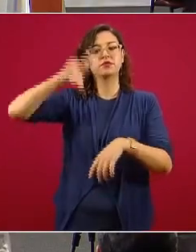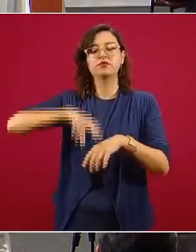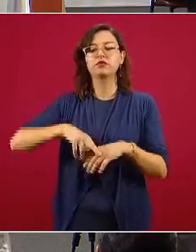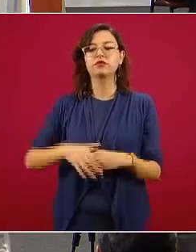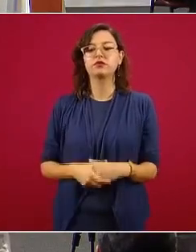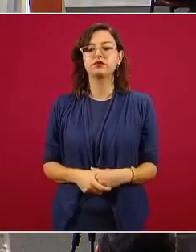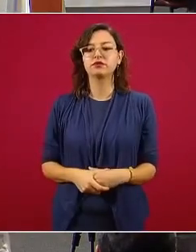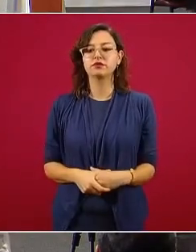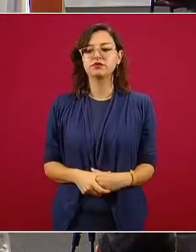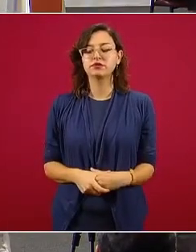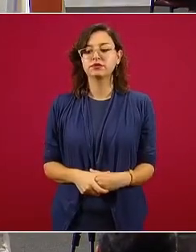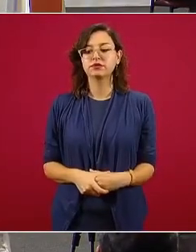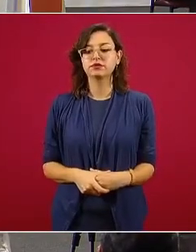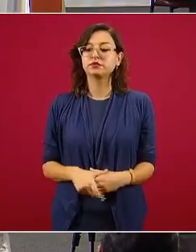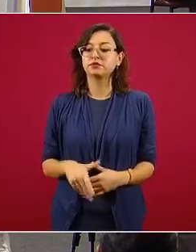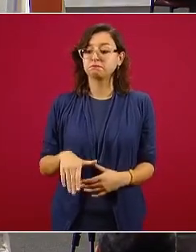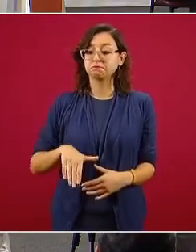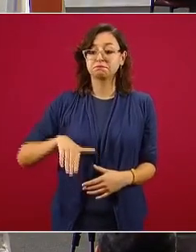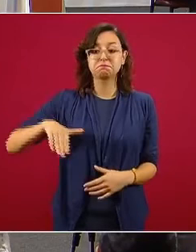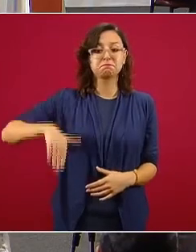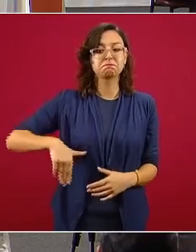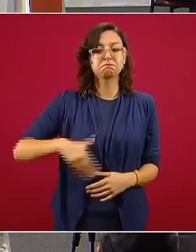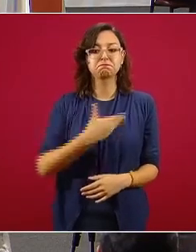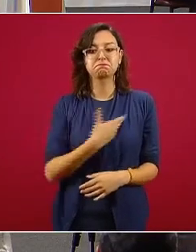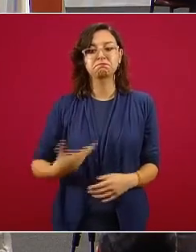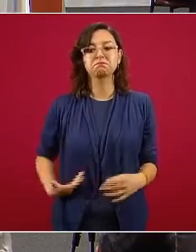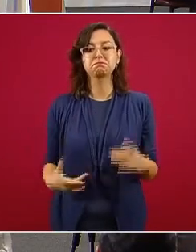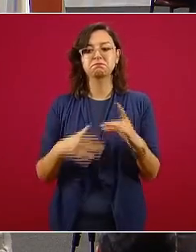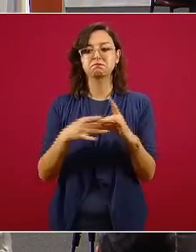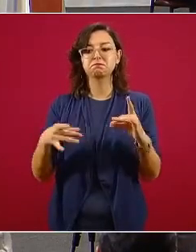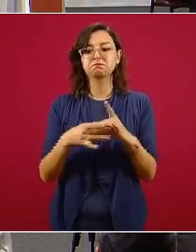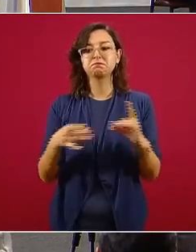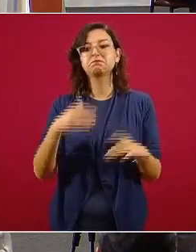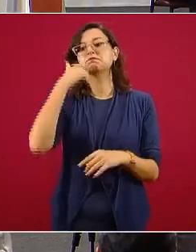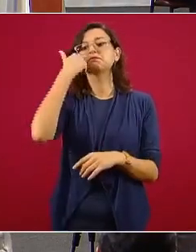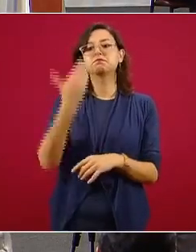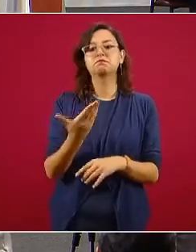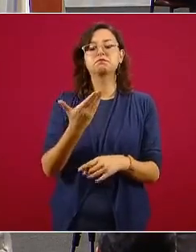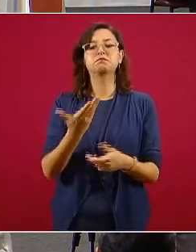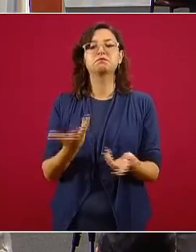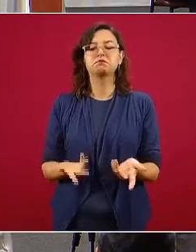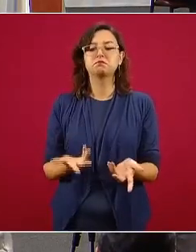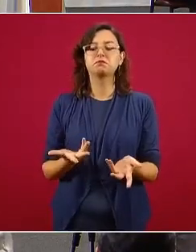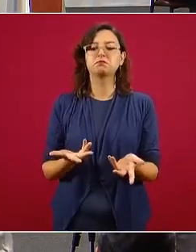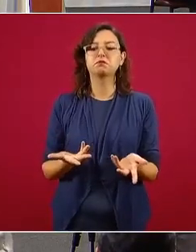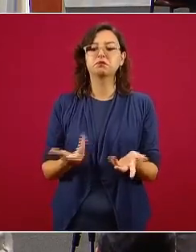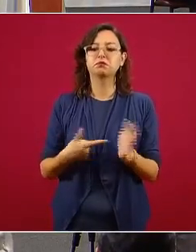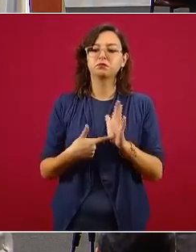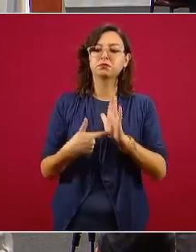Como comentó el presidente, quisiéramos compartir con ustedes algunas